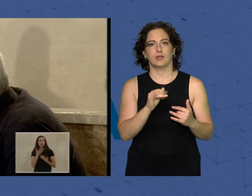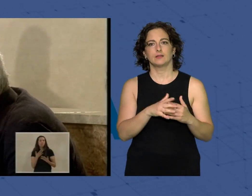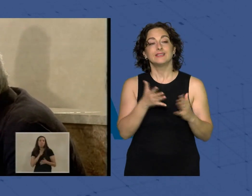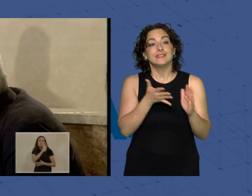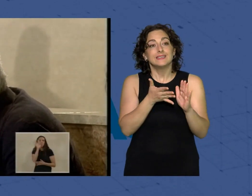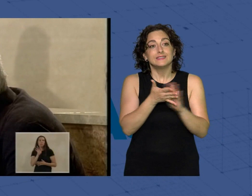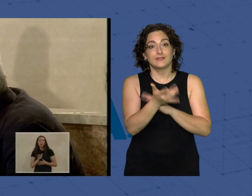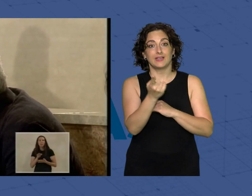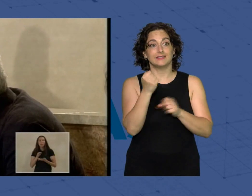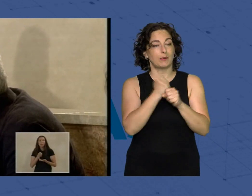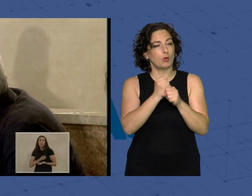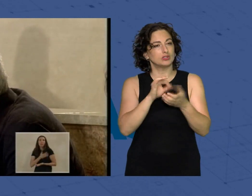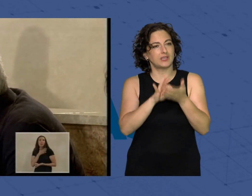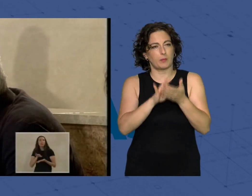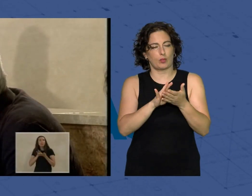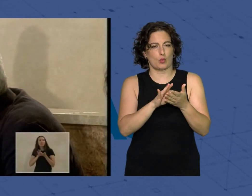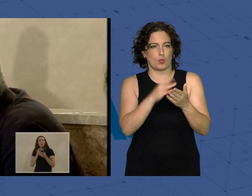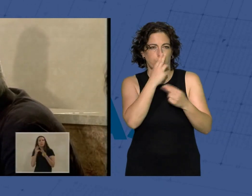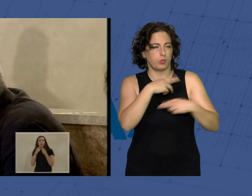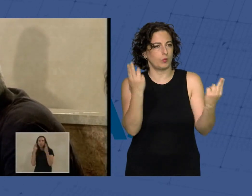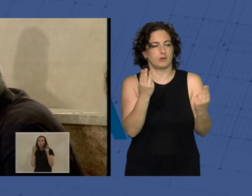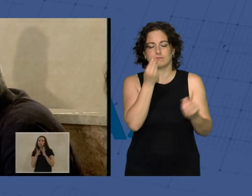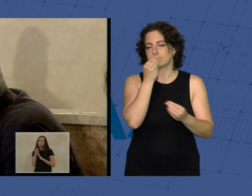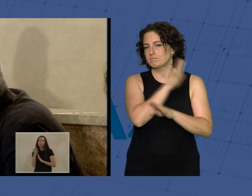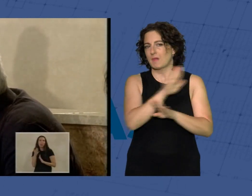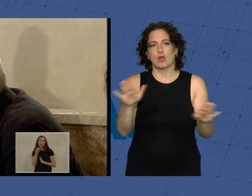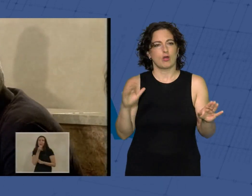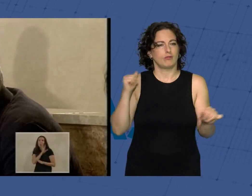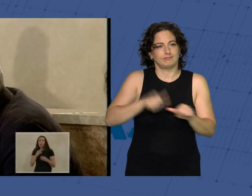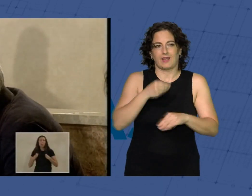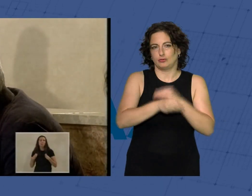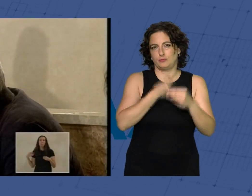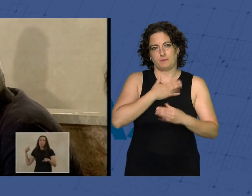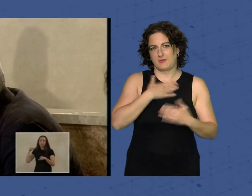labor de servicio público es una de las mejores cosas que he podido hacer en mi vida.